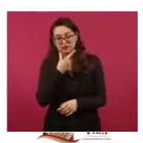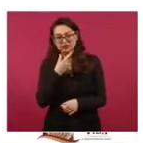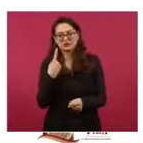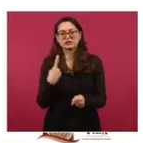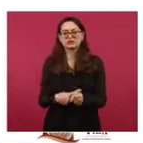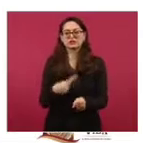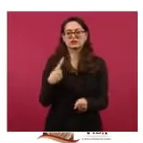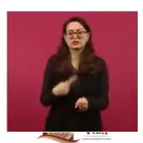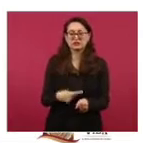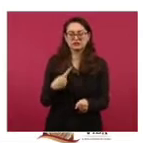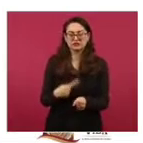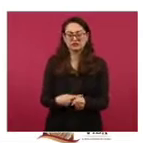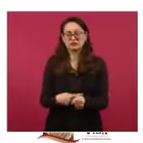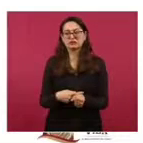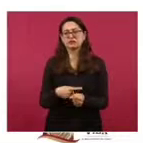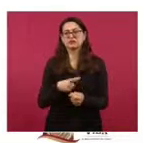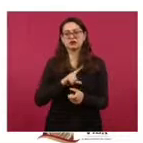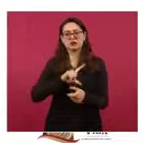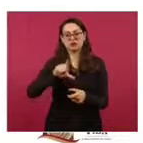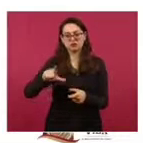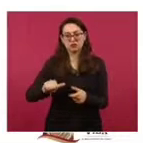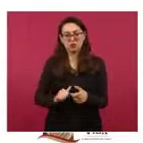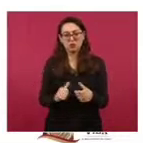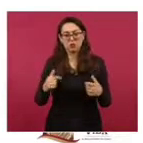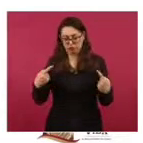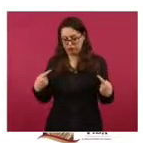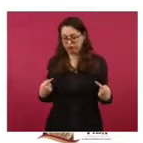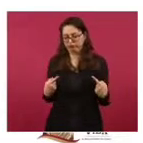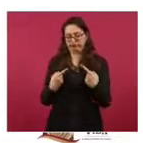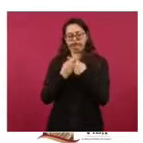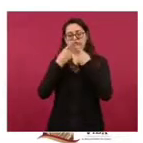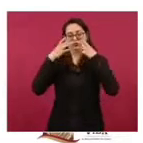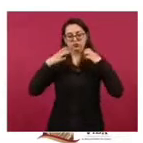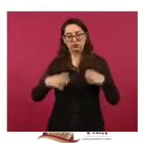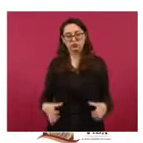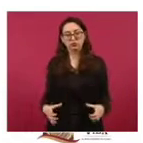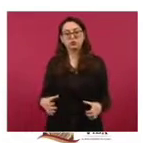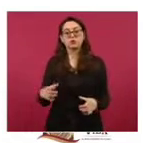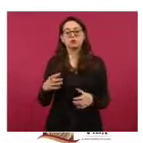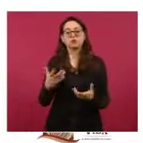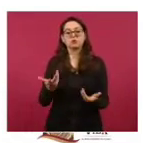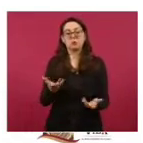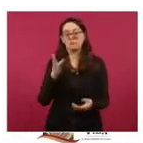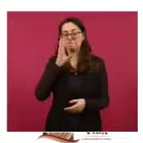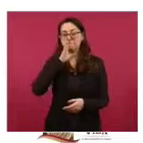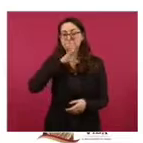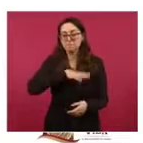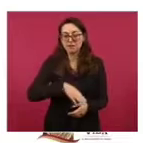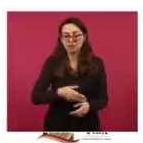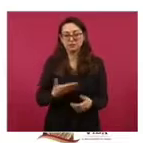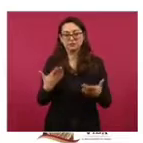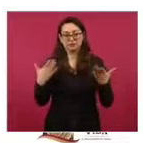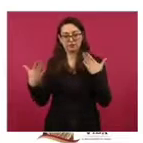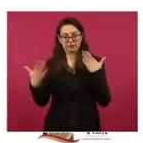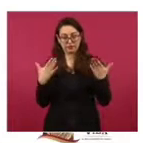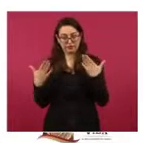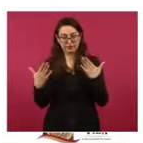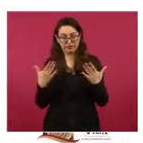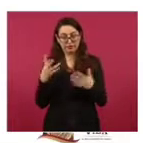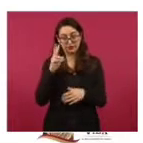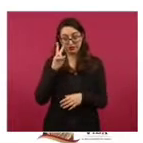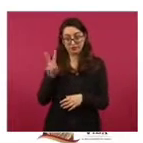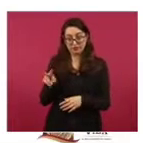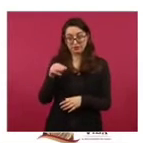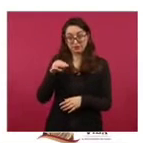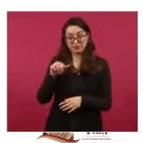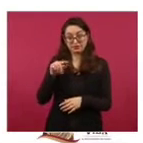o por adicción prolongada de metanfetaminas en color rojo comparado con otras sustancias por